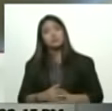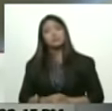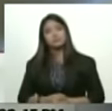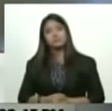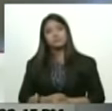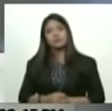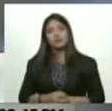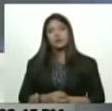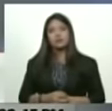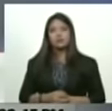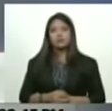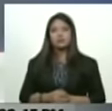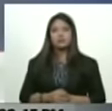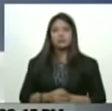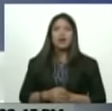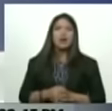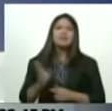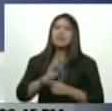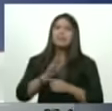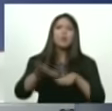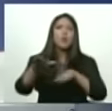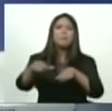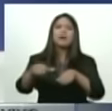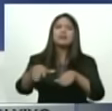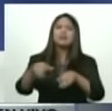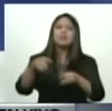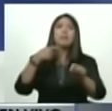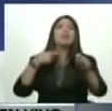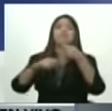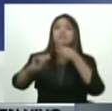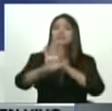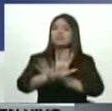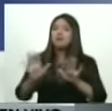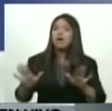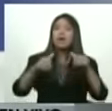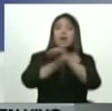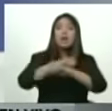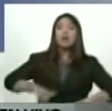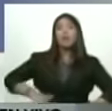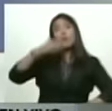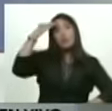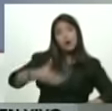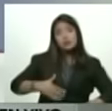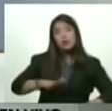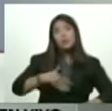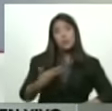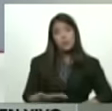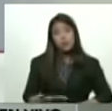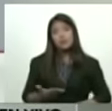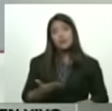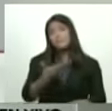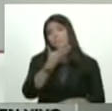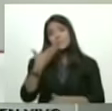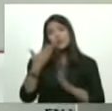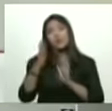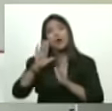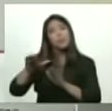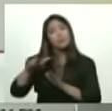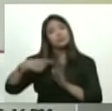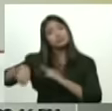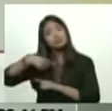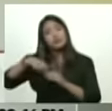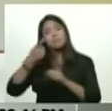para minimizar los trámites que hay que hacer en la aduana y que la Guardia Nacional pueda prestar mayor apoyo